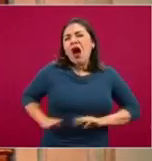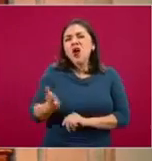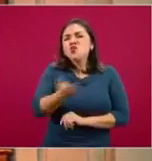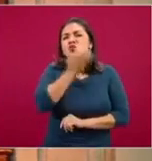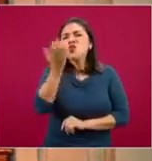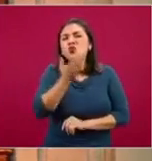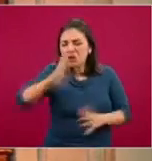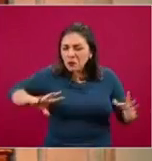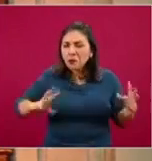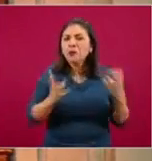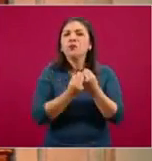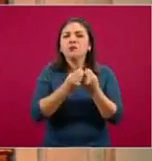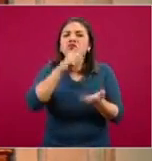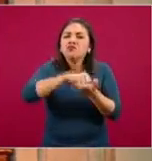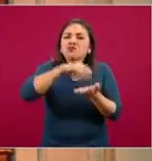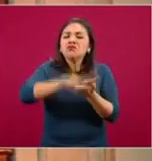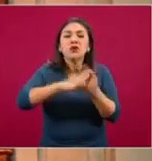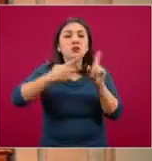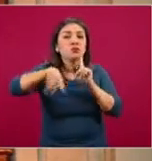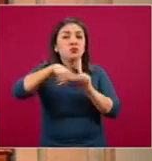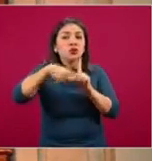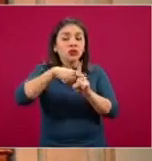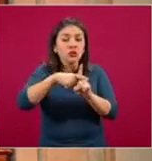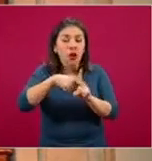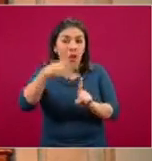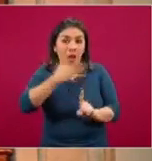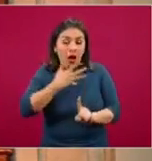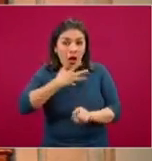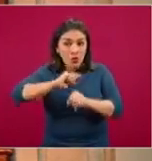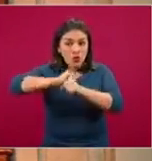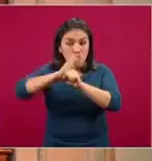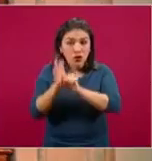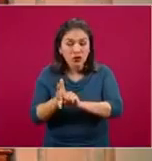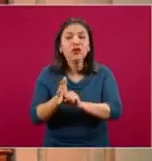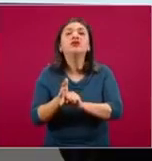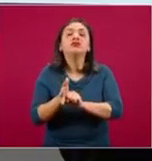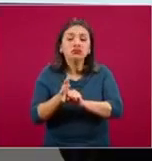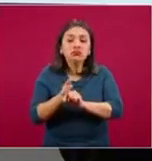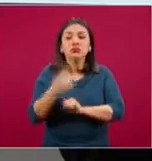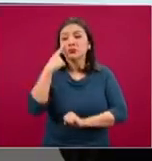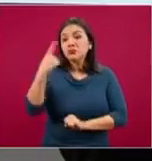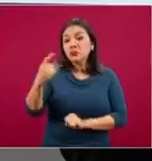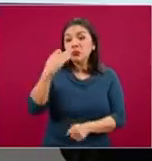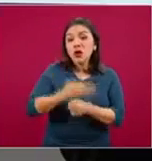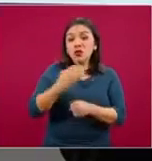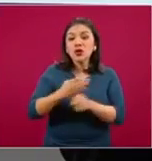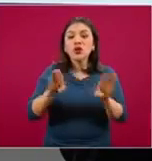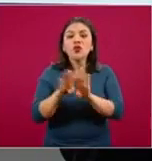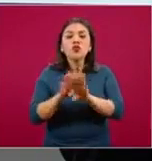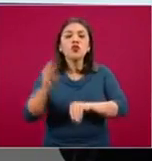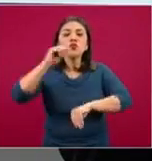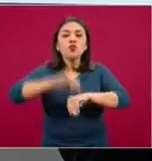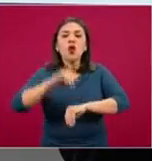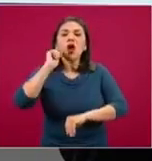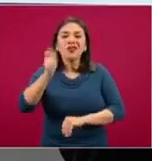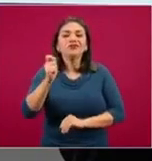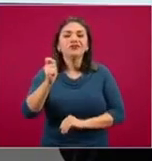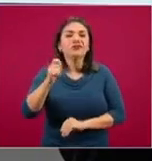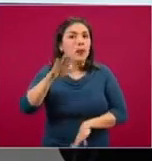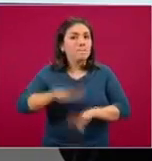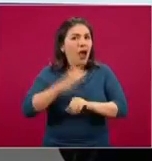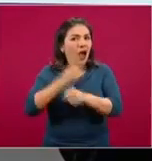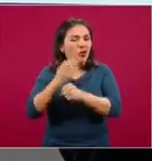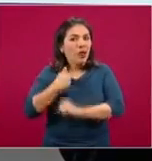veíamos que habían sido clasificados como casos de COVID-19. Vemos el comportamiento, que es la parte que más